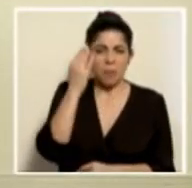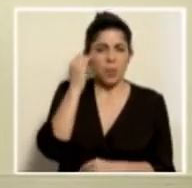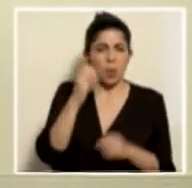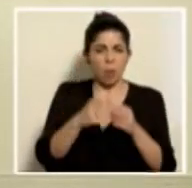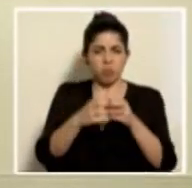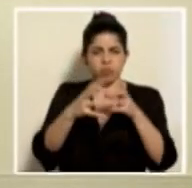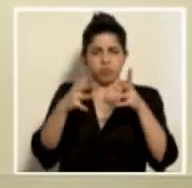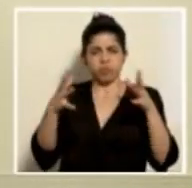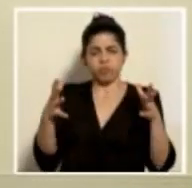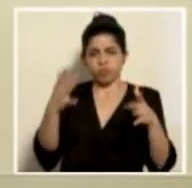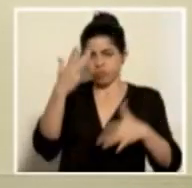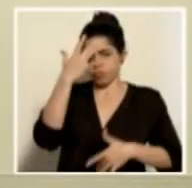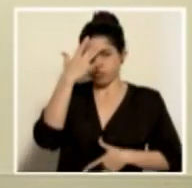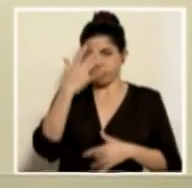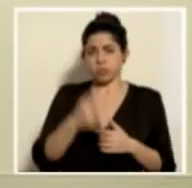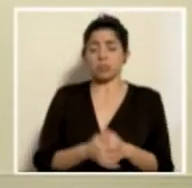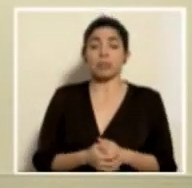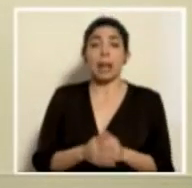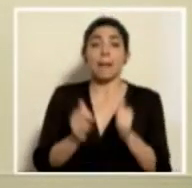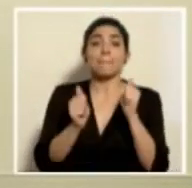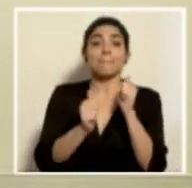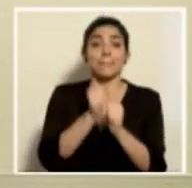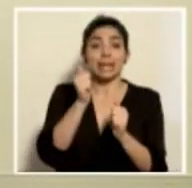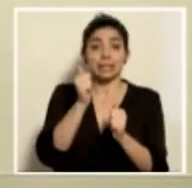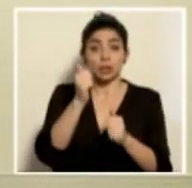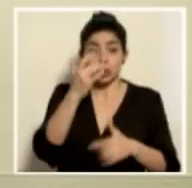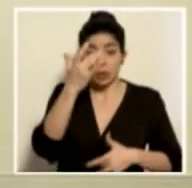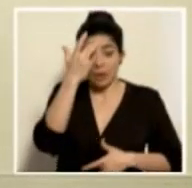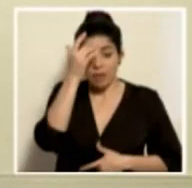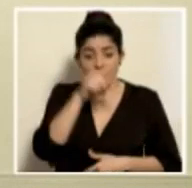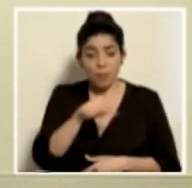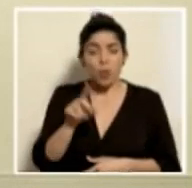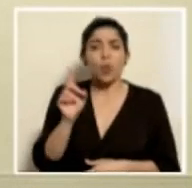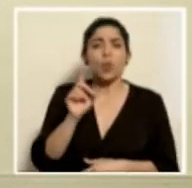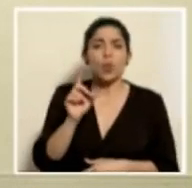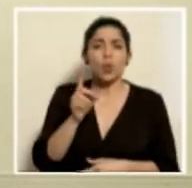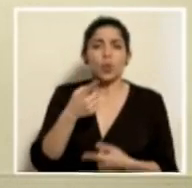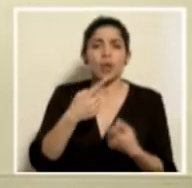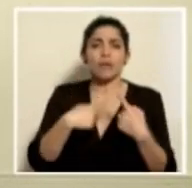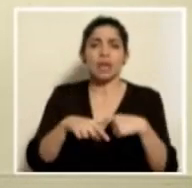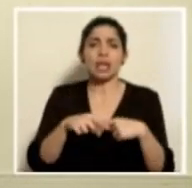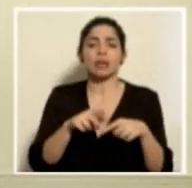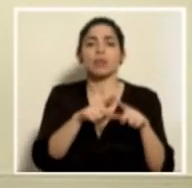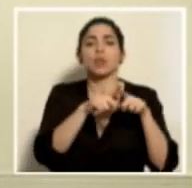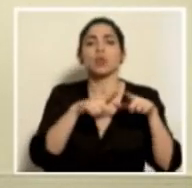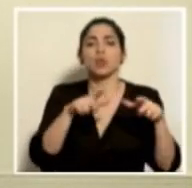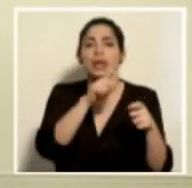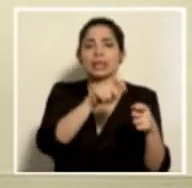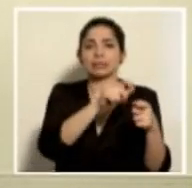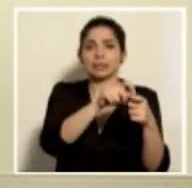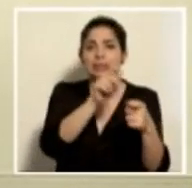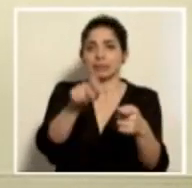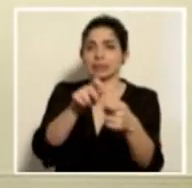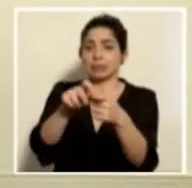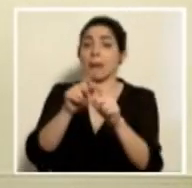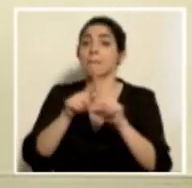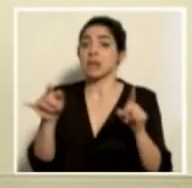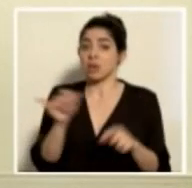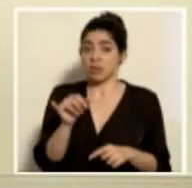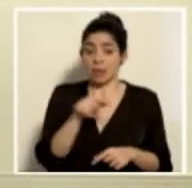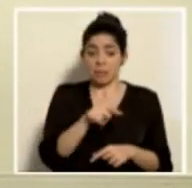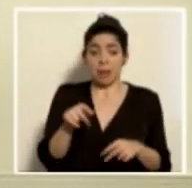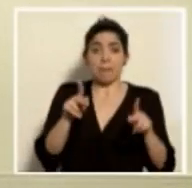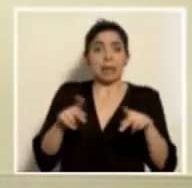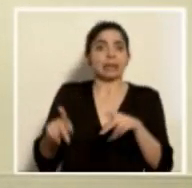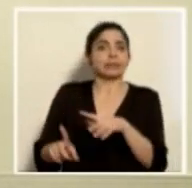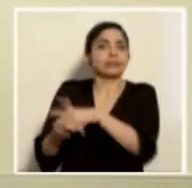importante de casos, la mayoría de los casos en realidad han seguido acumulándose en ciertos lugares, pero ya también vemos casos que empiezan